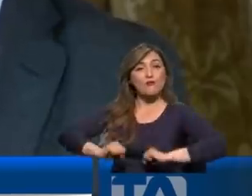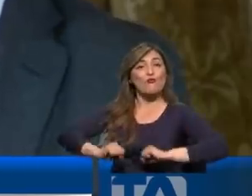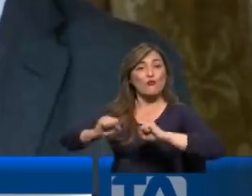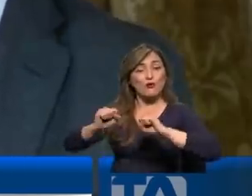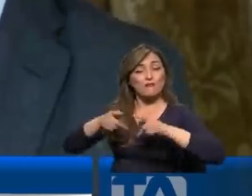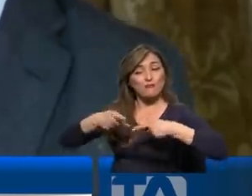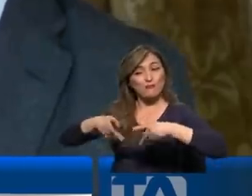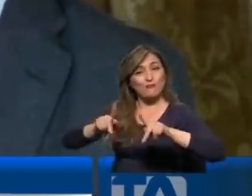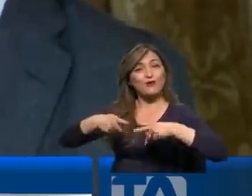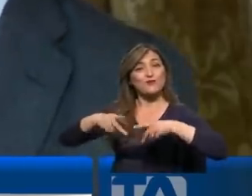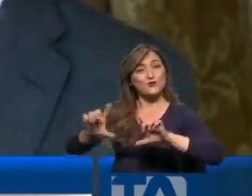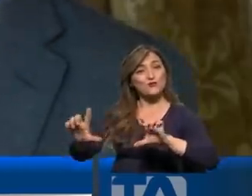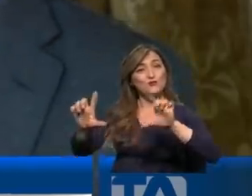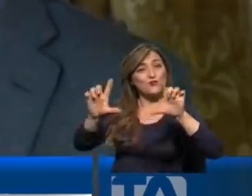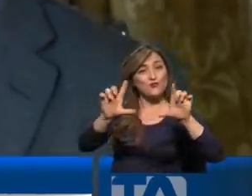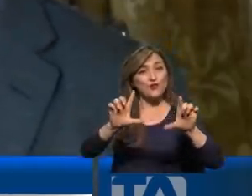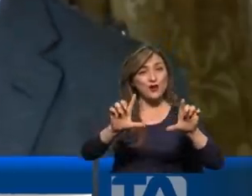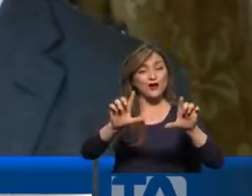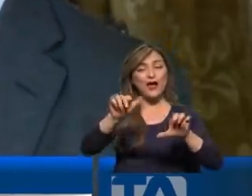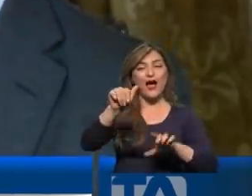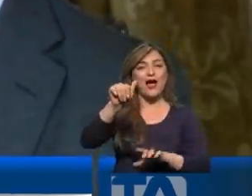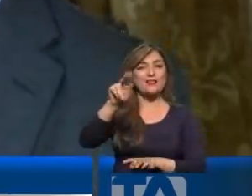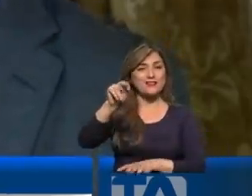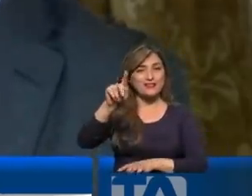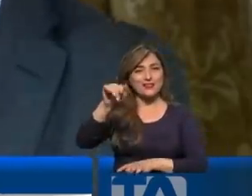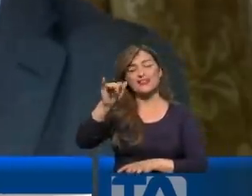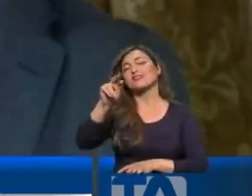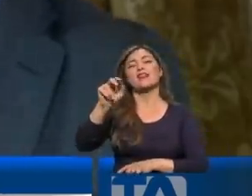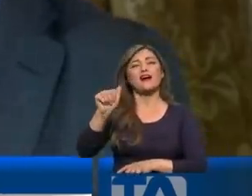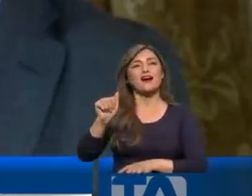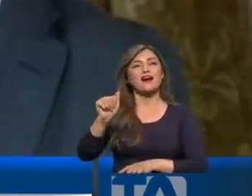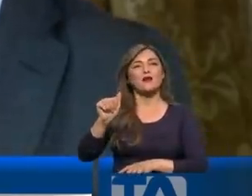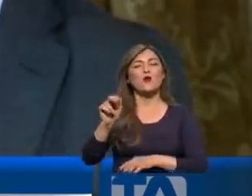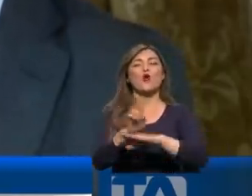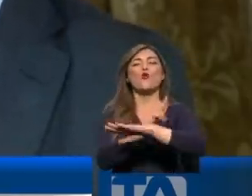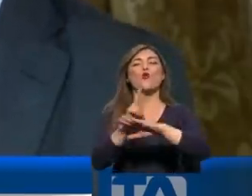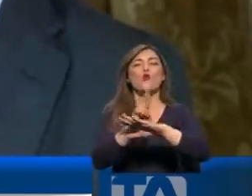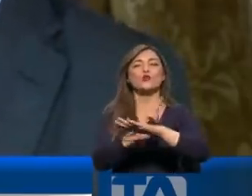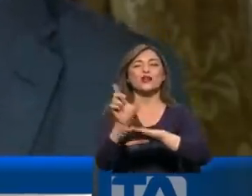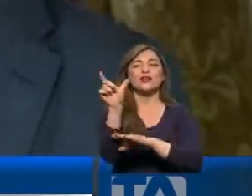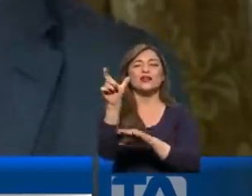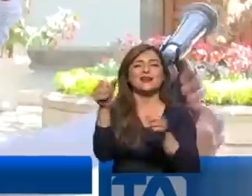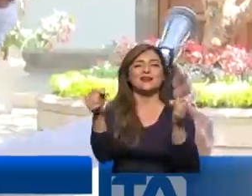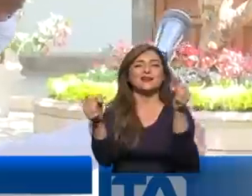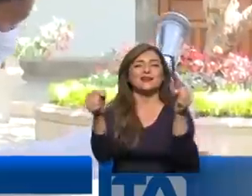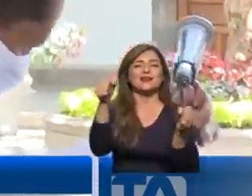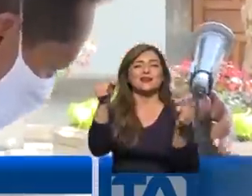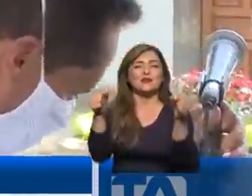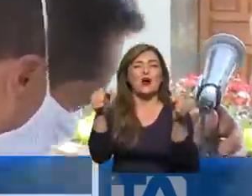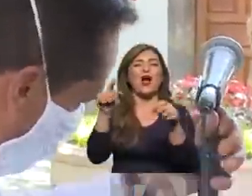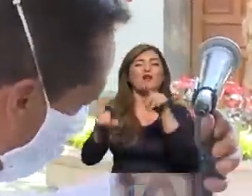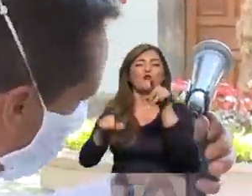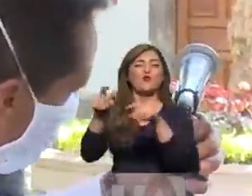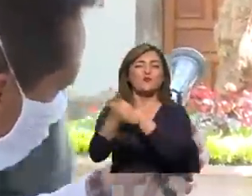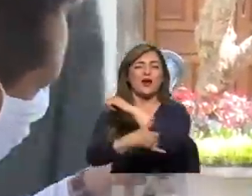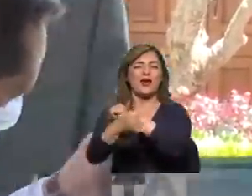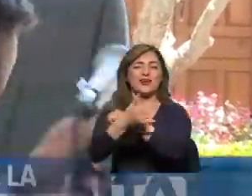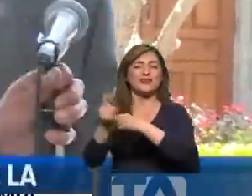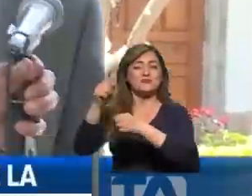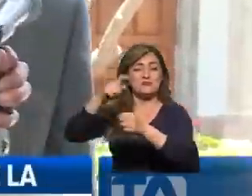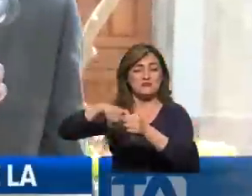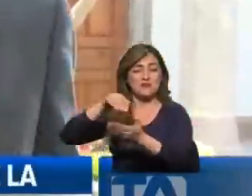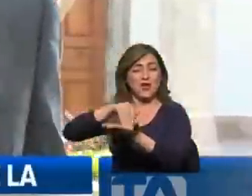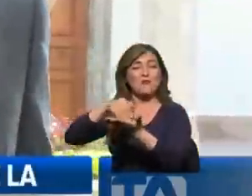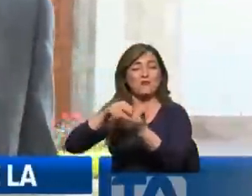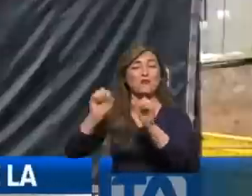expedir la placa única andina vehicular, de identidad vehicular, la licencia única andina? Mientras el ministro de la